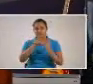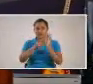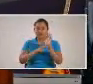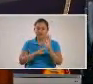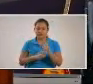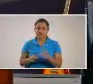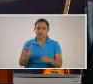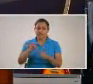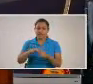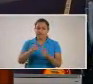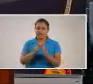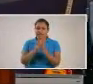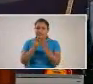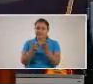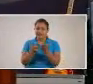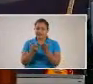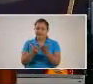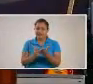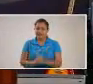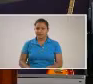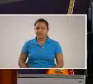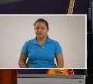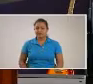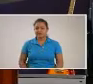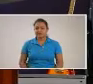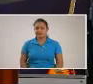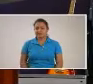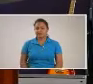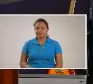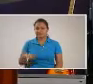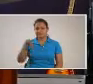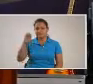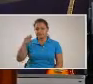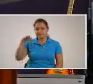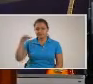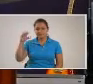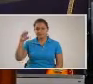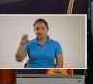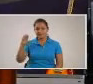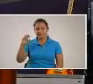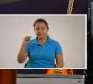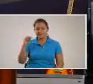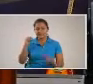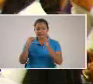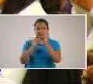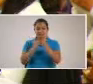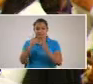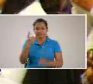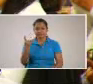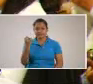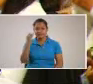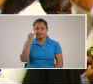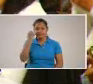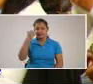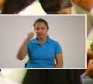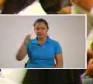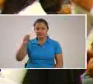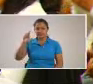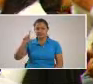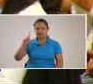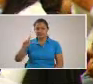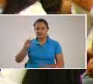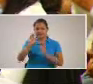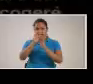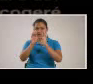el libro de Ezequiel, y precisamente yo quisiera referirme a ello. Pero bueno, sí, leamos acá. Ezequiel